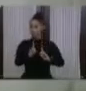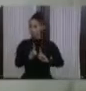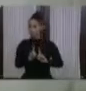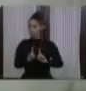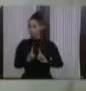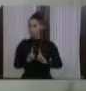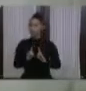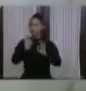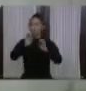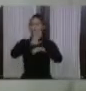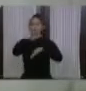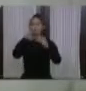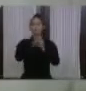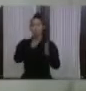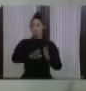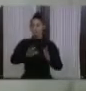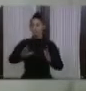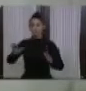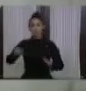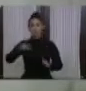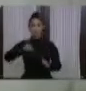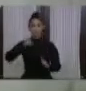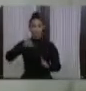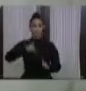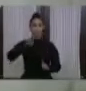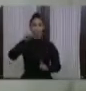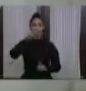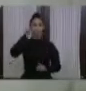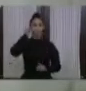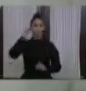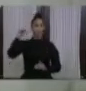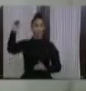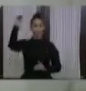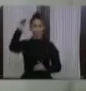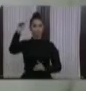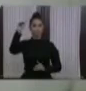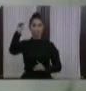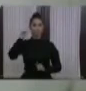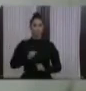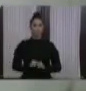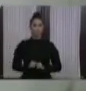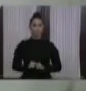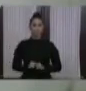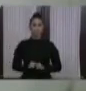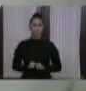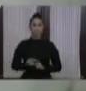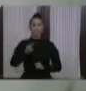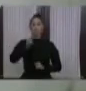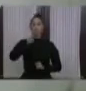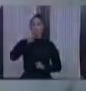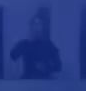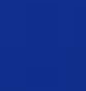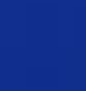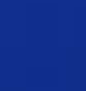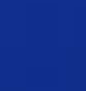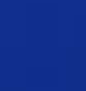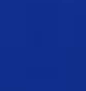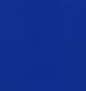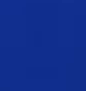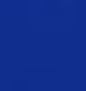margen de la duda el beneficio el beneficio de la verdad y que sea de provecho porque obviamente que tenemos que buscar